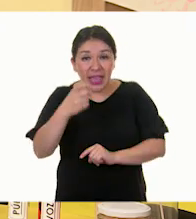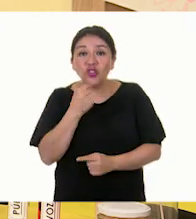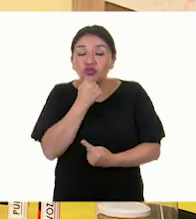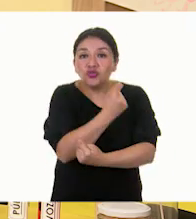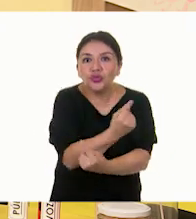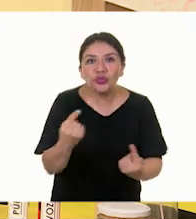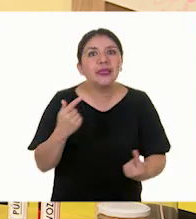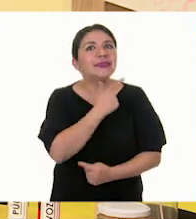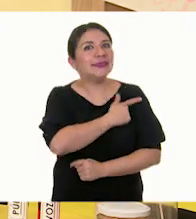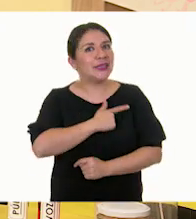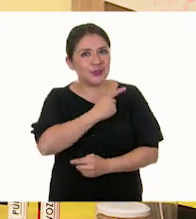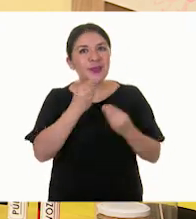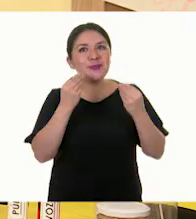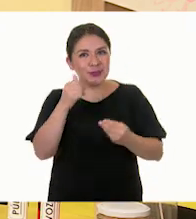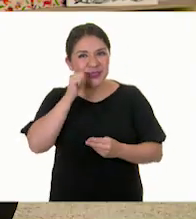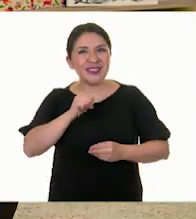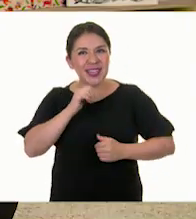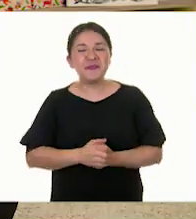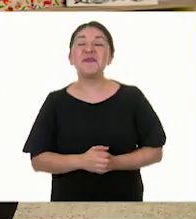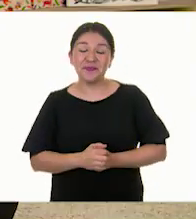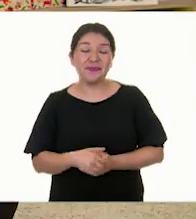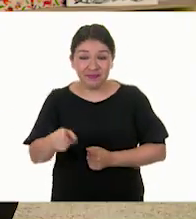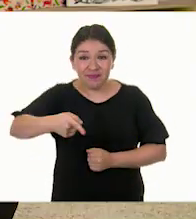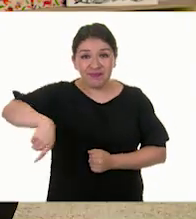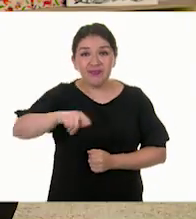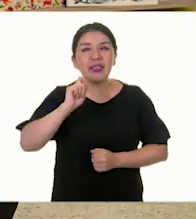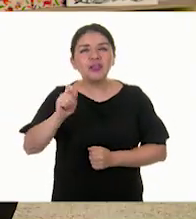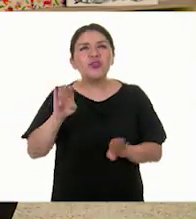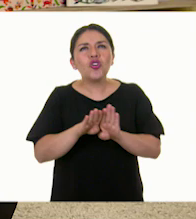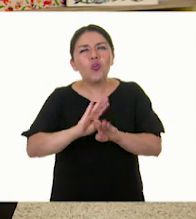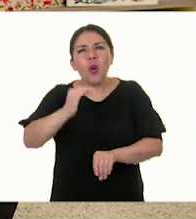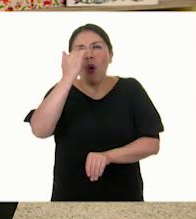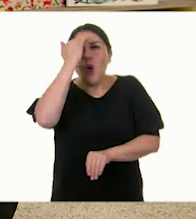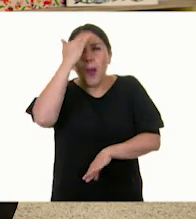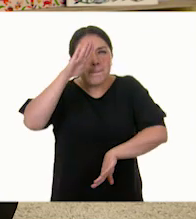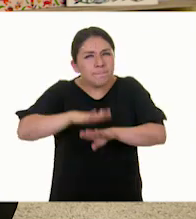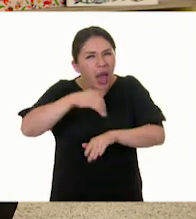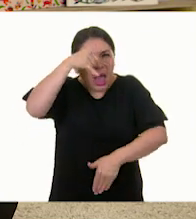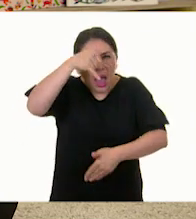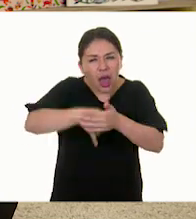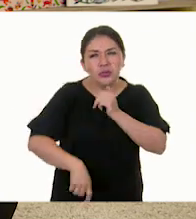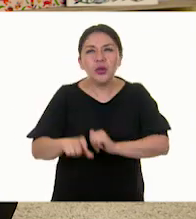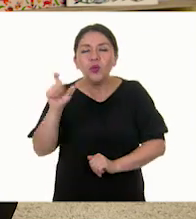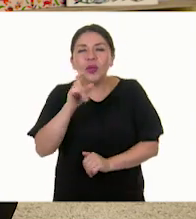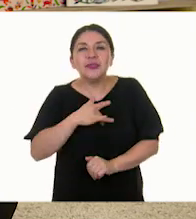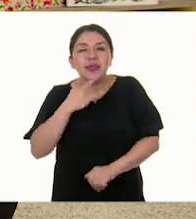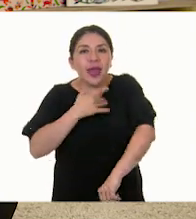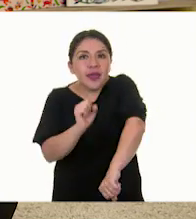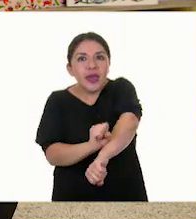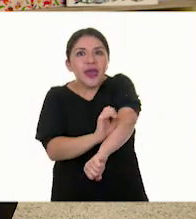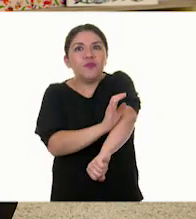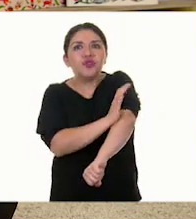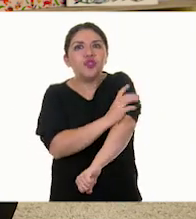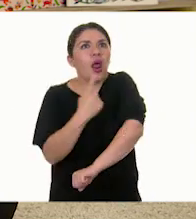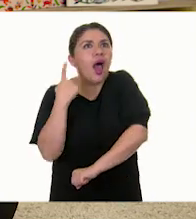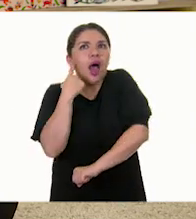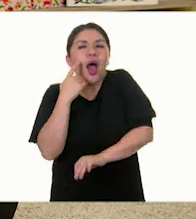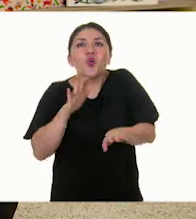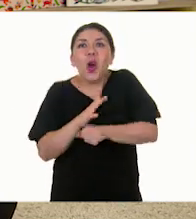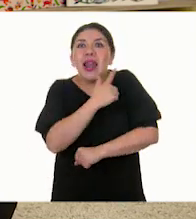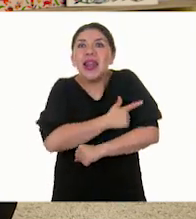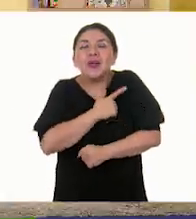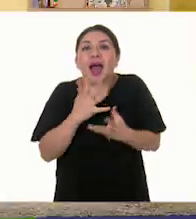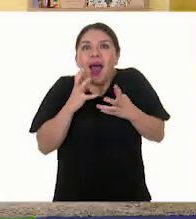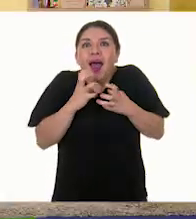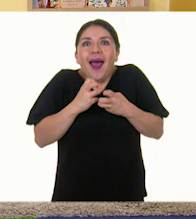y a los niños les gusta mucho. Ellas y ellos llegan a conocerlos tan bien que se emocionan antes de escuchar su parte